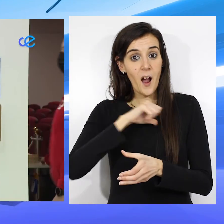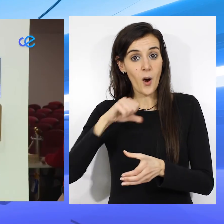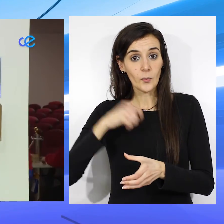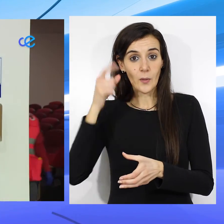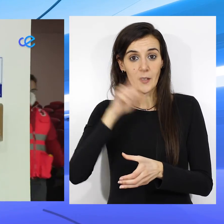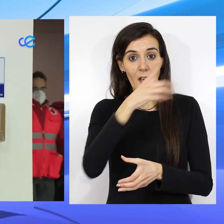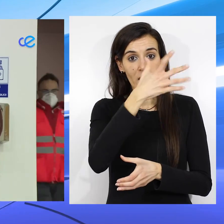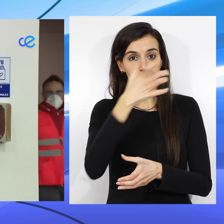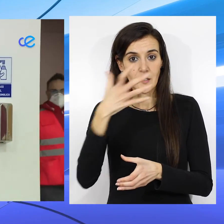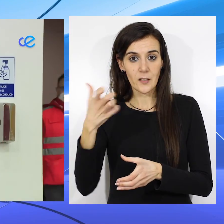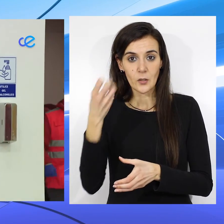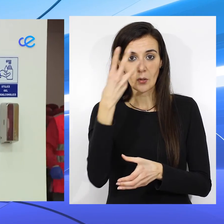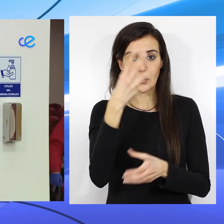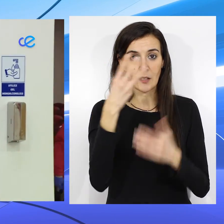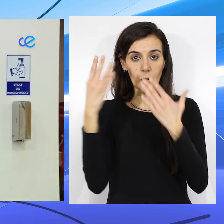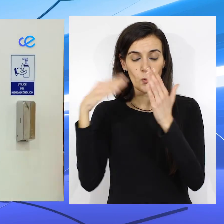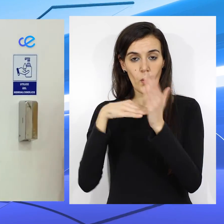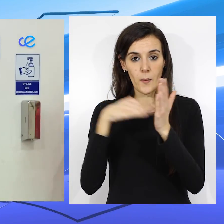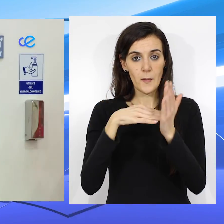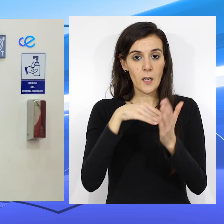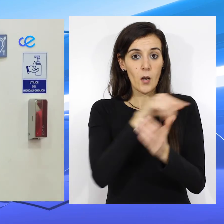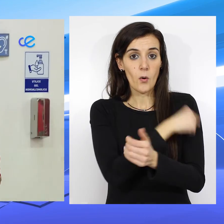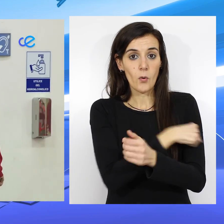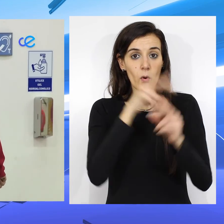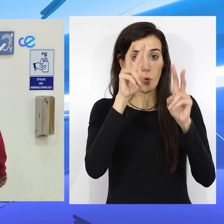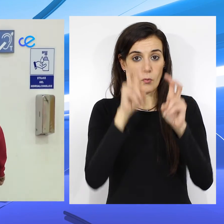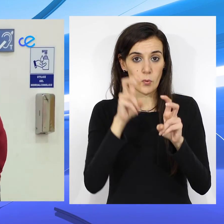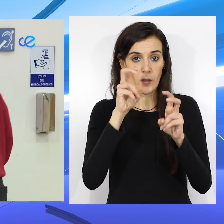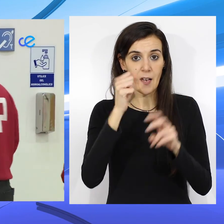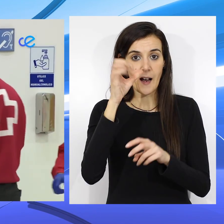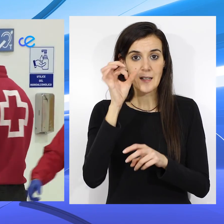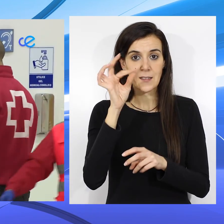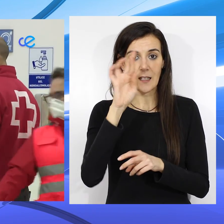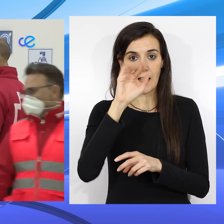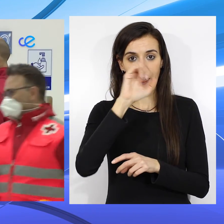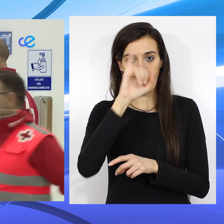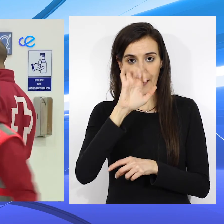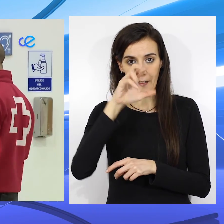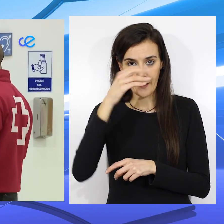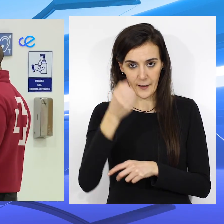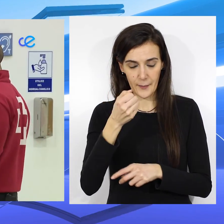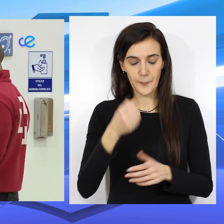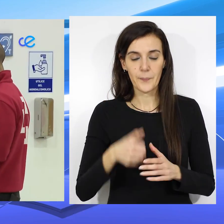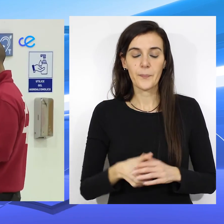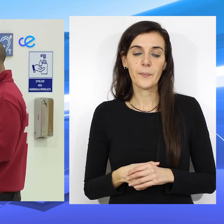autónomas de 539.000 nuevas dosis de la vacuna de AstraZeneca.